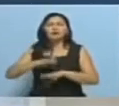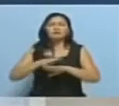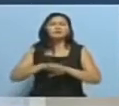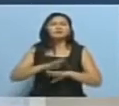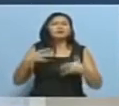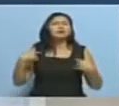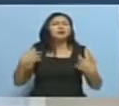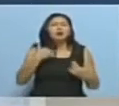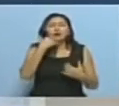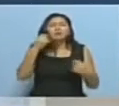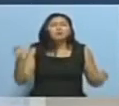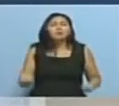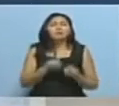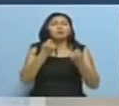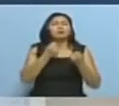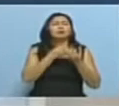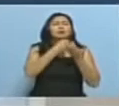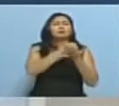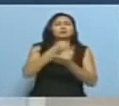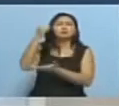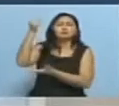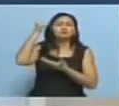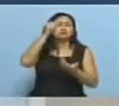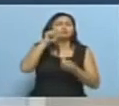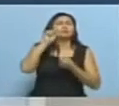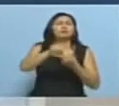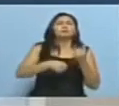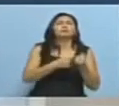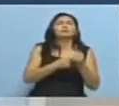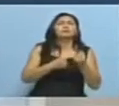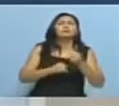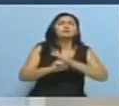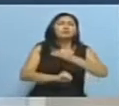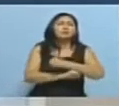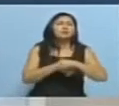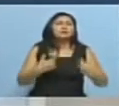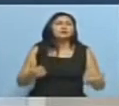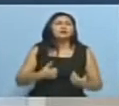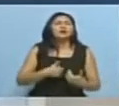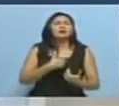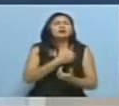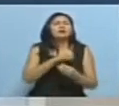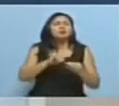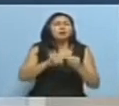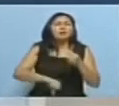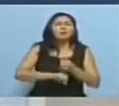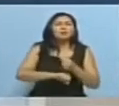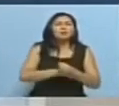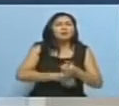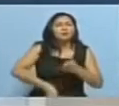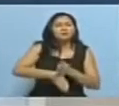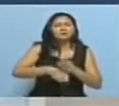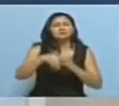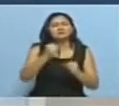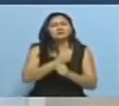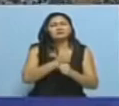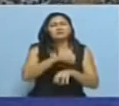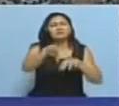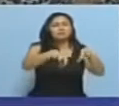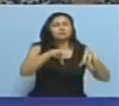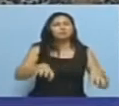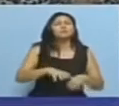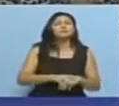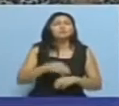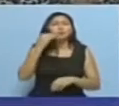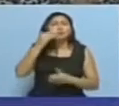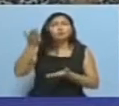en tiempos de coronavirus, asignación de recursos para fortalecer los contenidos y apoyo para conservar los empleos en el sector. A esta hora, Zahira Iglesias